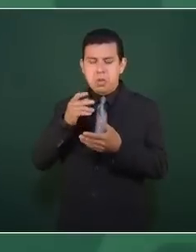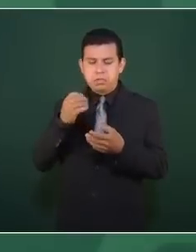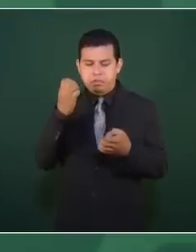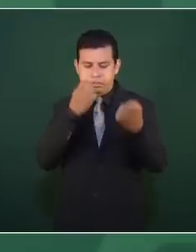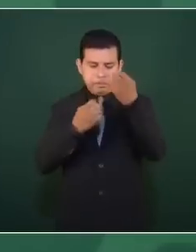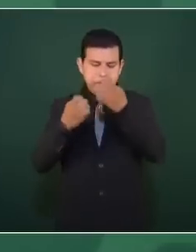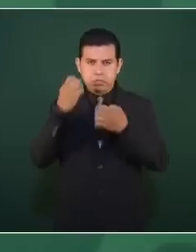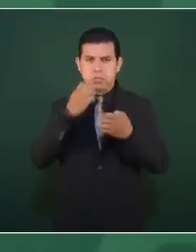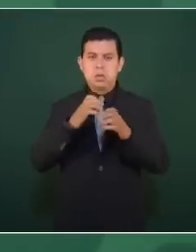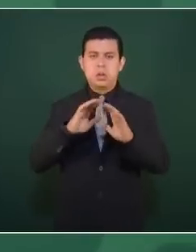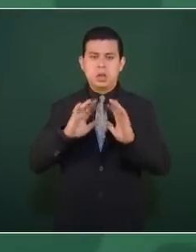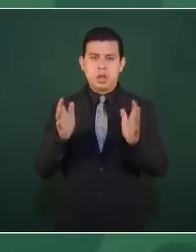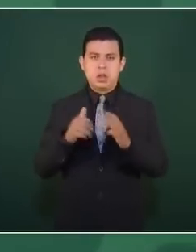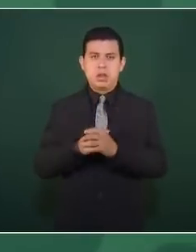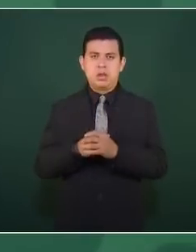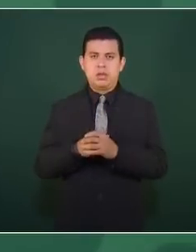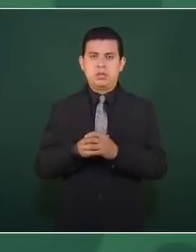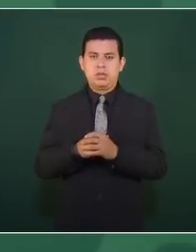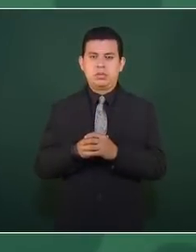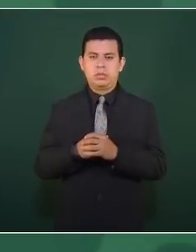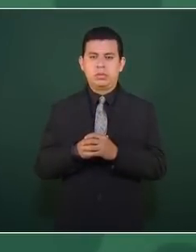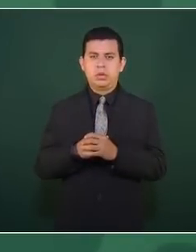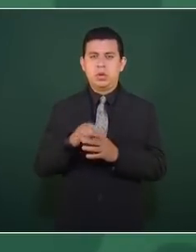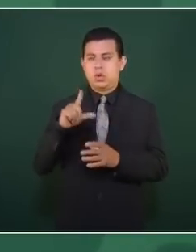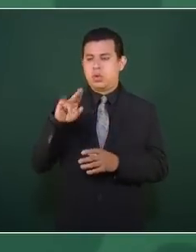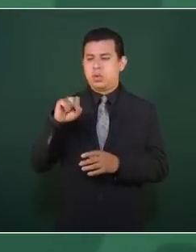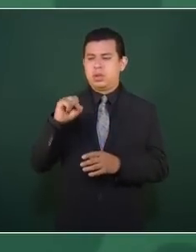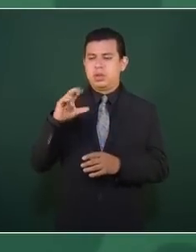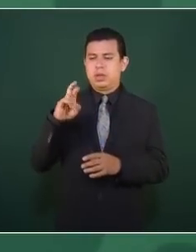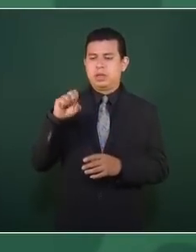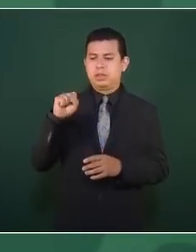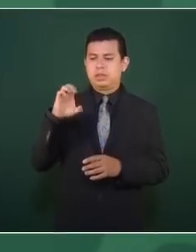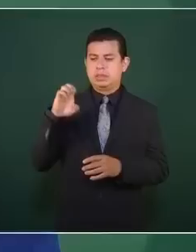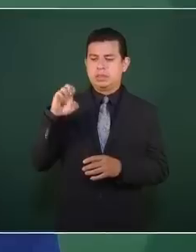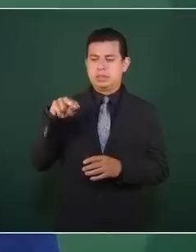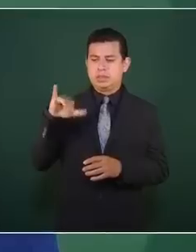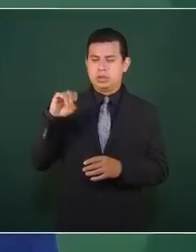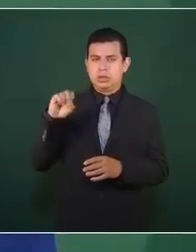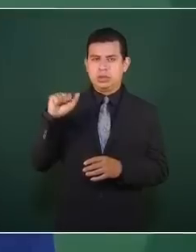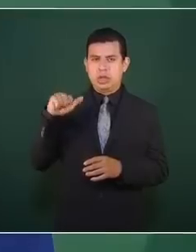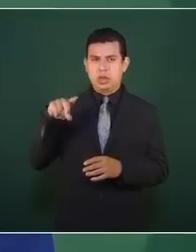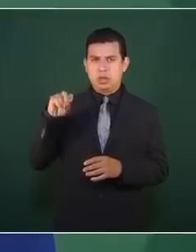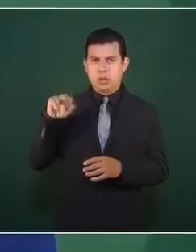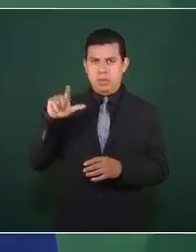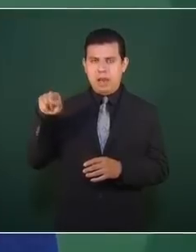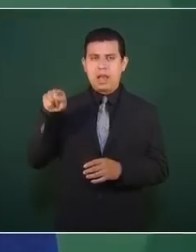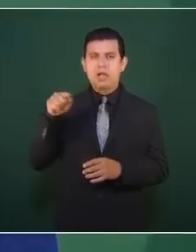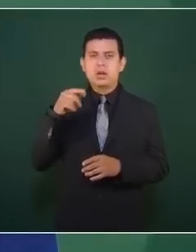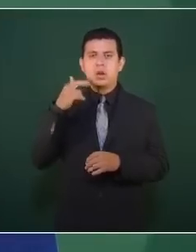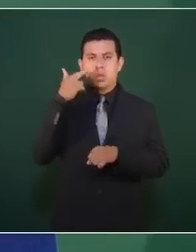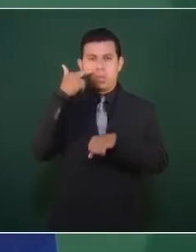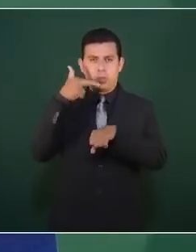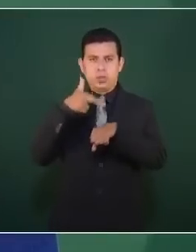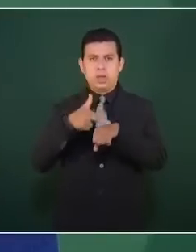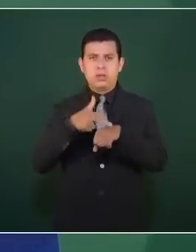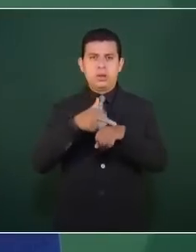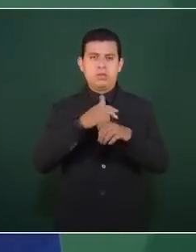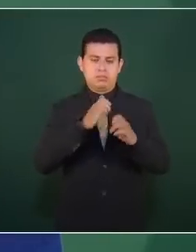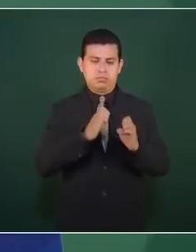el general Luis Crescencio Sandoval González, secretario de la Defensa, va a informar sobre